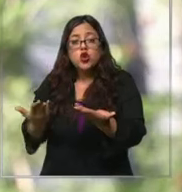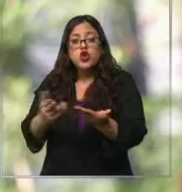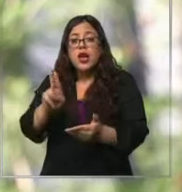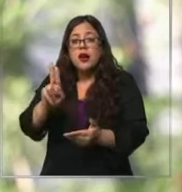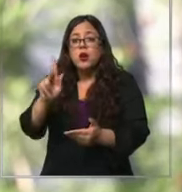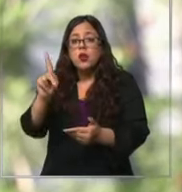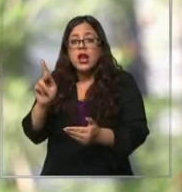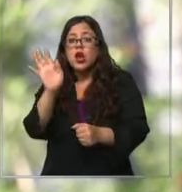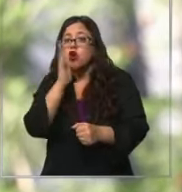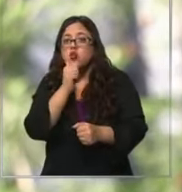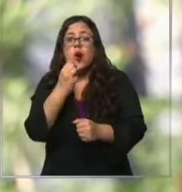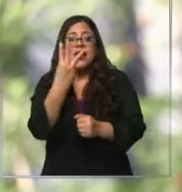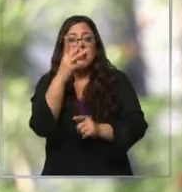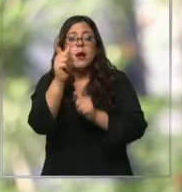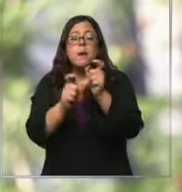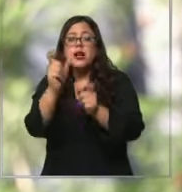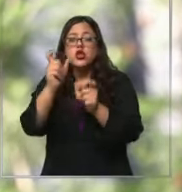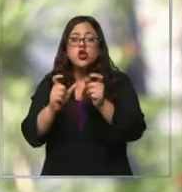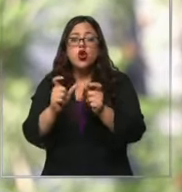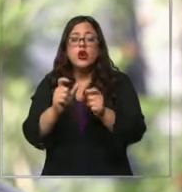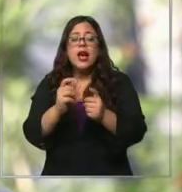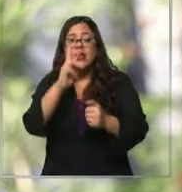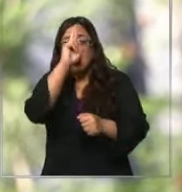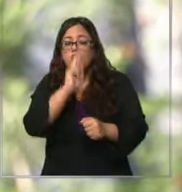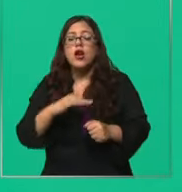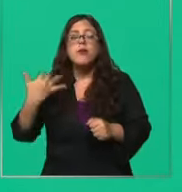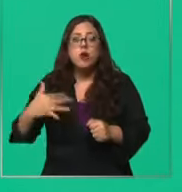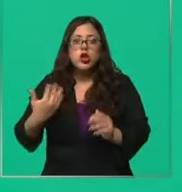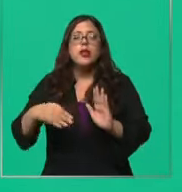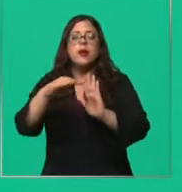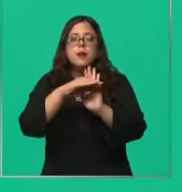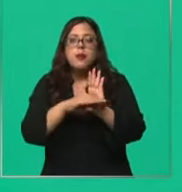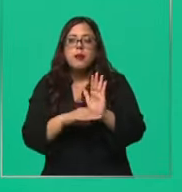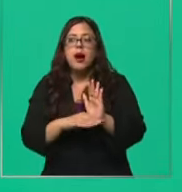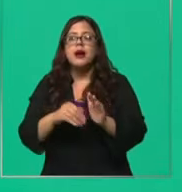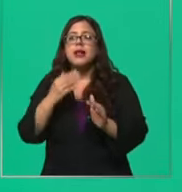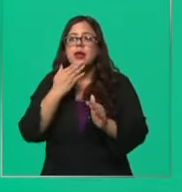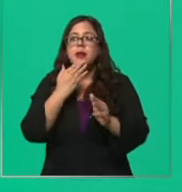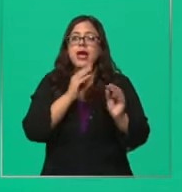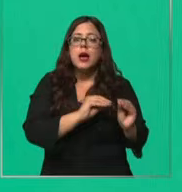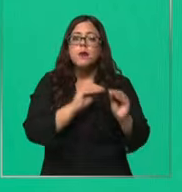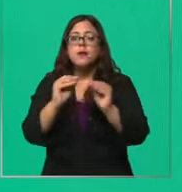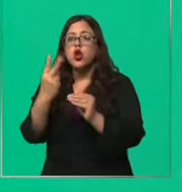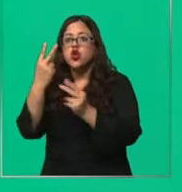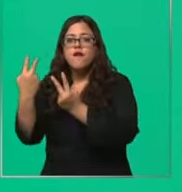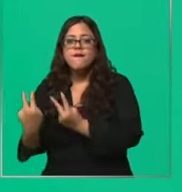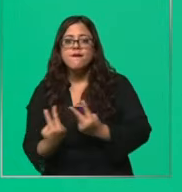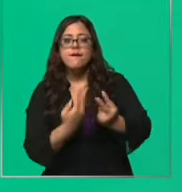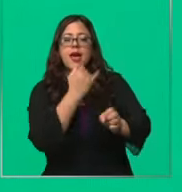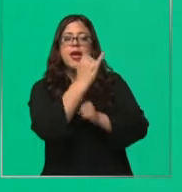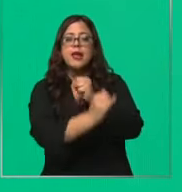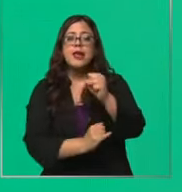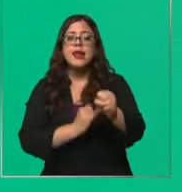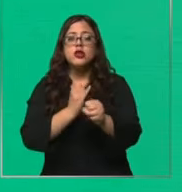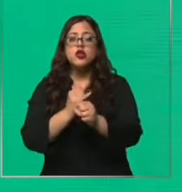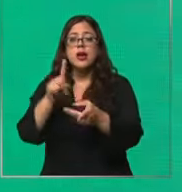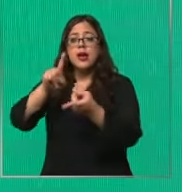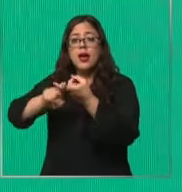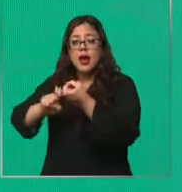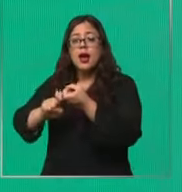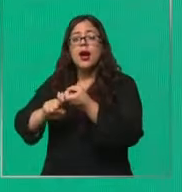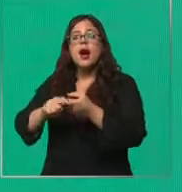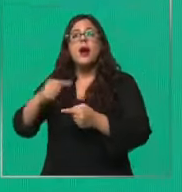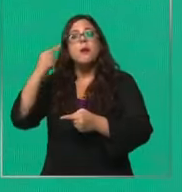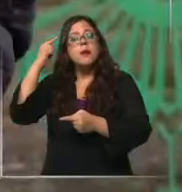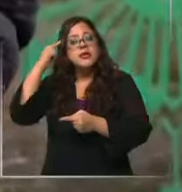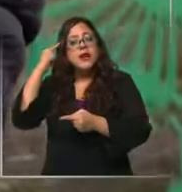principales cabezas de la realeza para las funciones oficiales y protocolares. Posponiendo incluso dos viajes internacionales que el matrimonio tenía